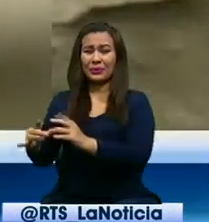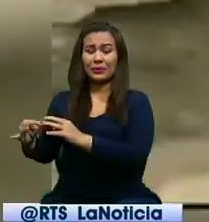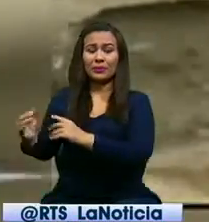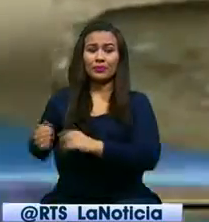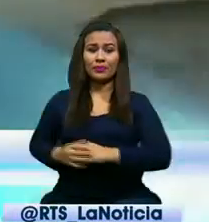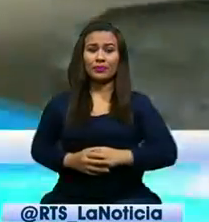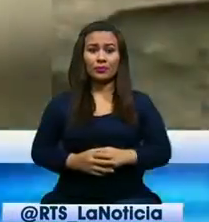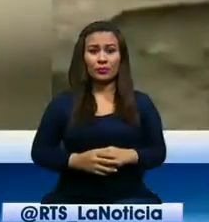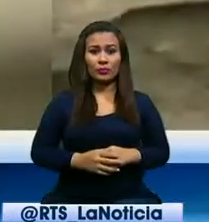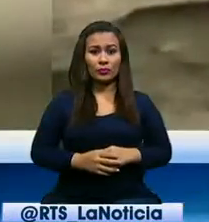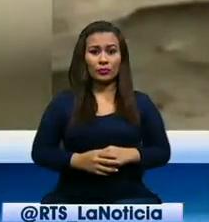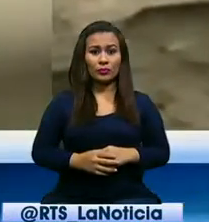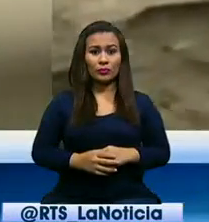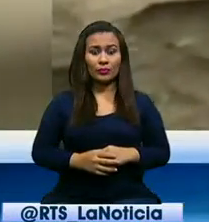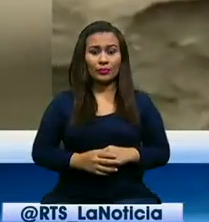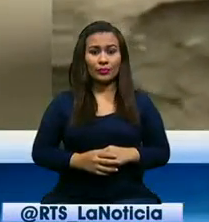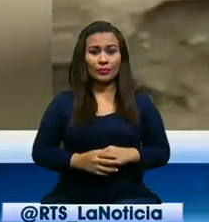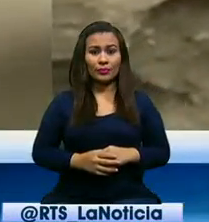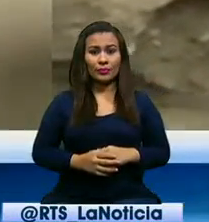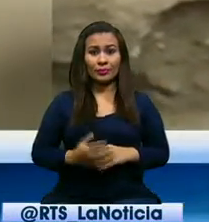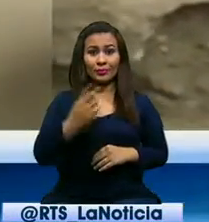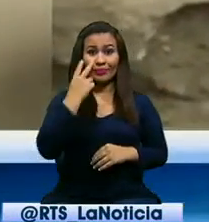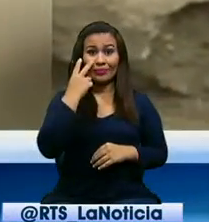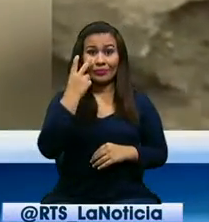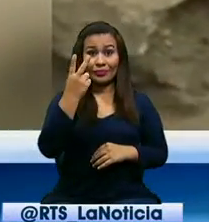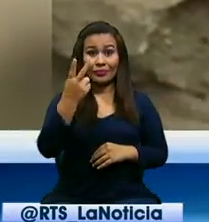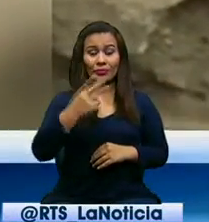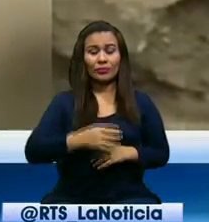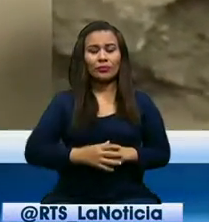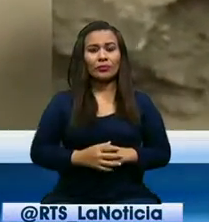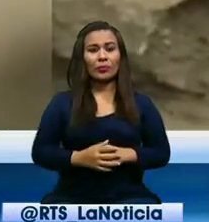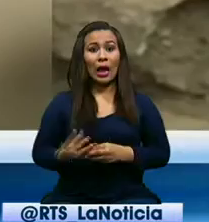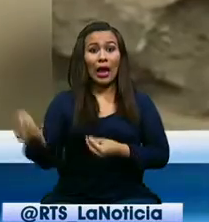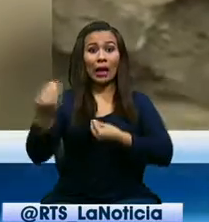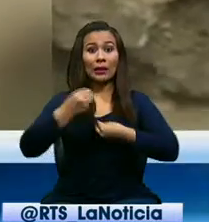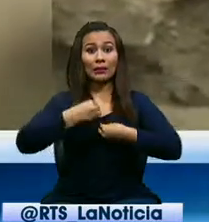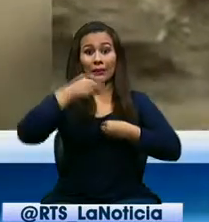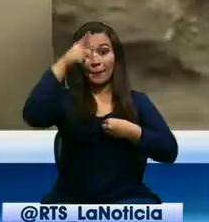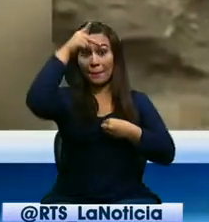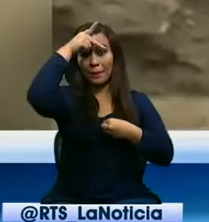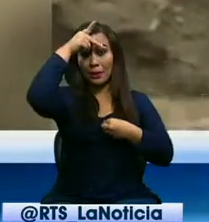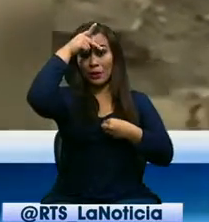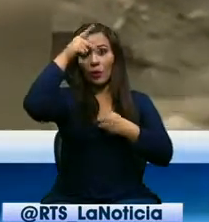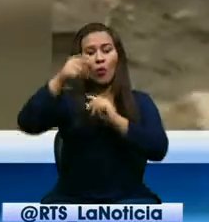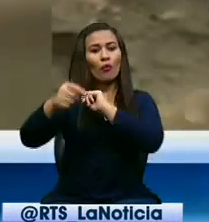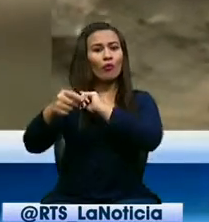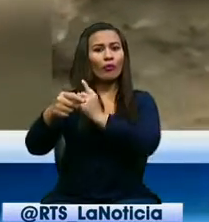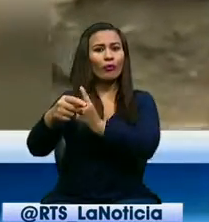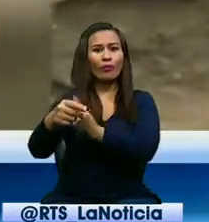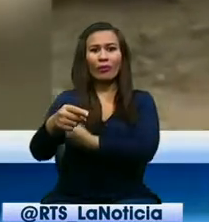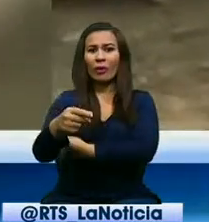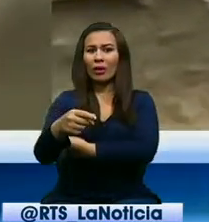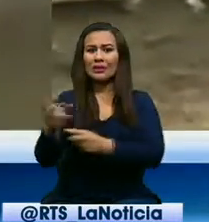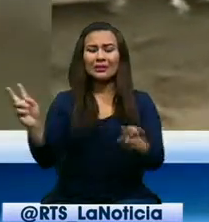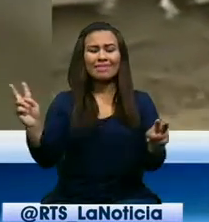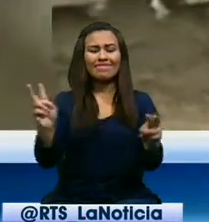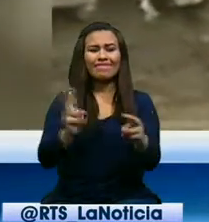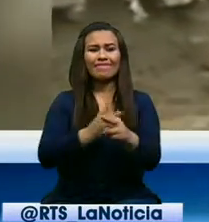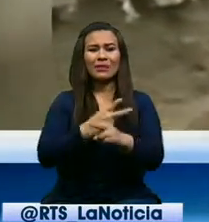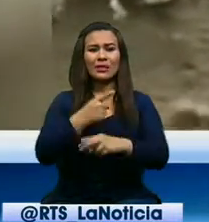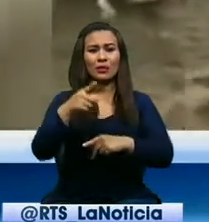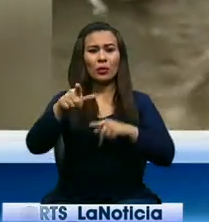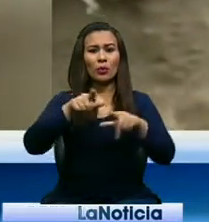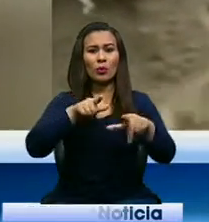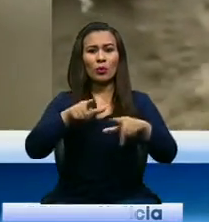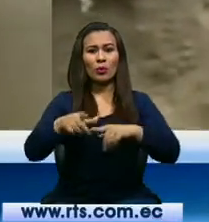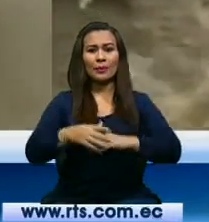Imágenes en vivo en este momento de ATV Noticias que registran toda la fuerza de la naturaleza acá en la zona de Quirio,